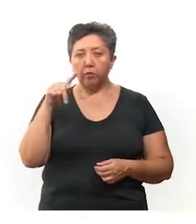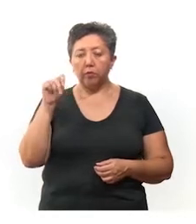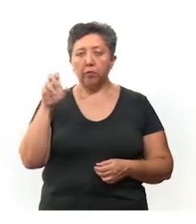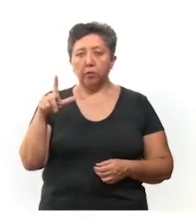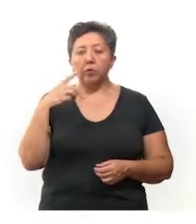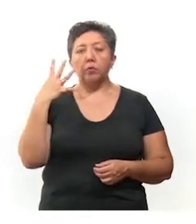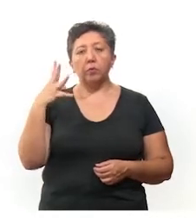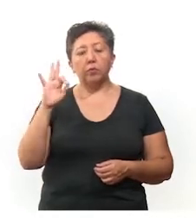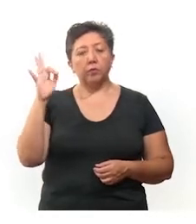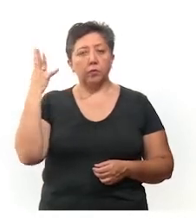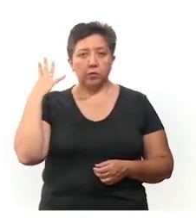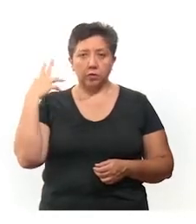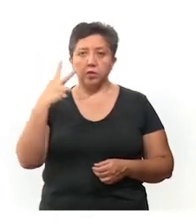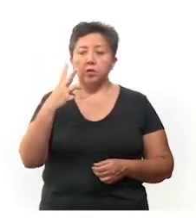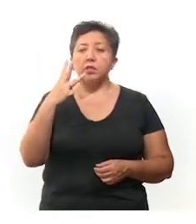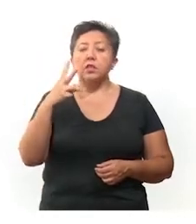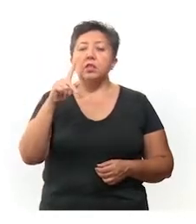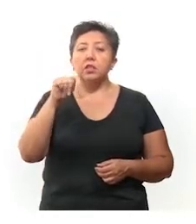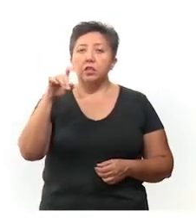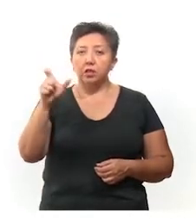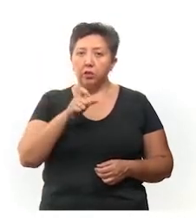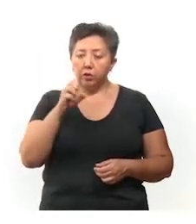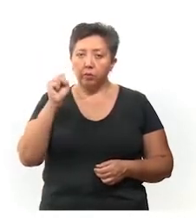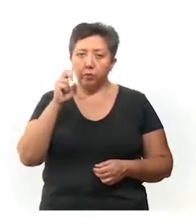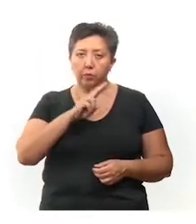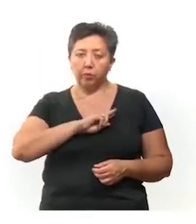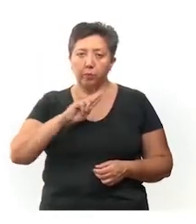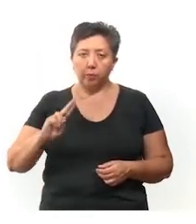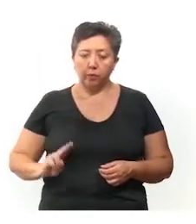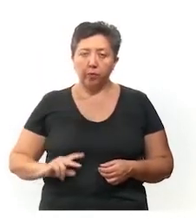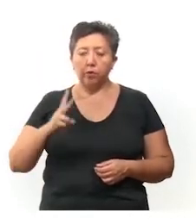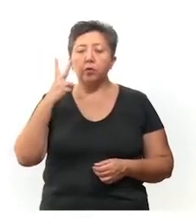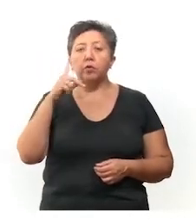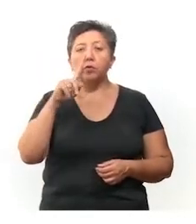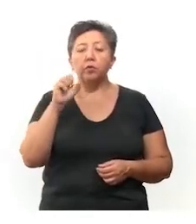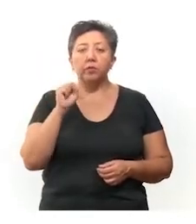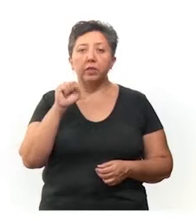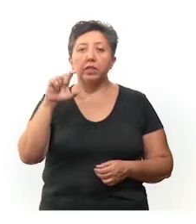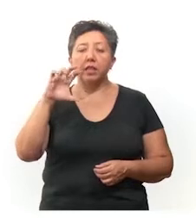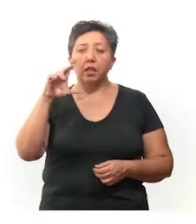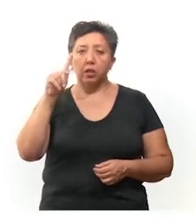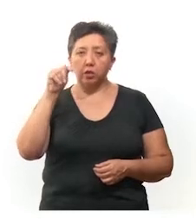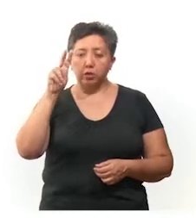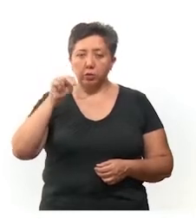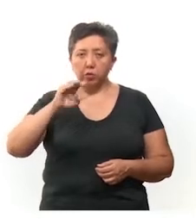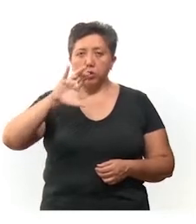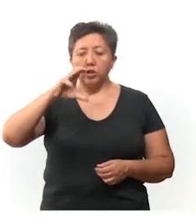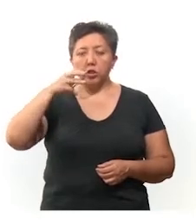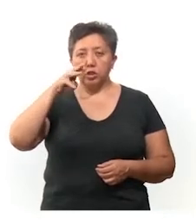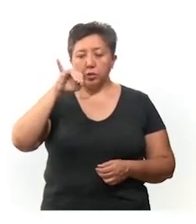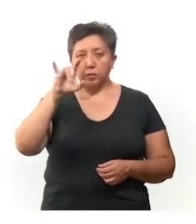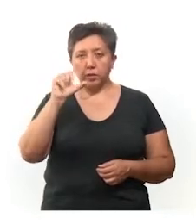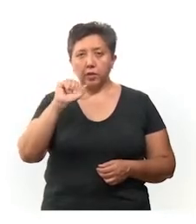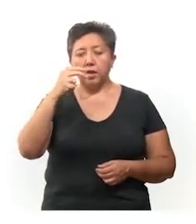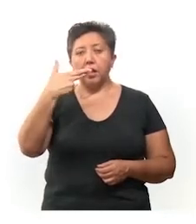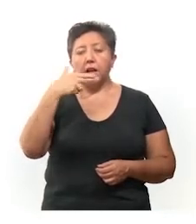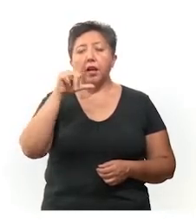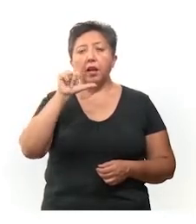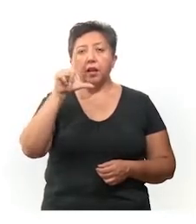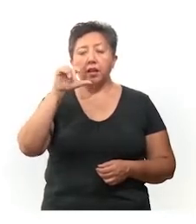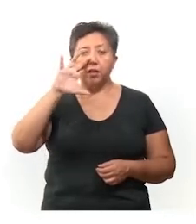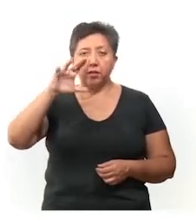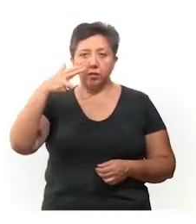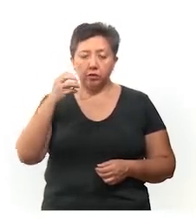y 4 foráneos, 3 en Tixcocop y en Humán, 2 en Oxuscap y 1 en Celestún, Chichimilá, Tzan, Jalachó,